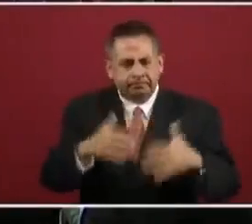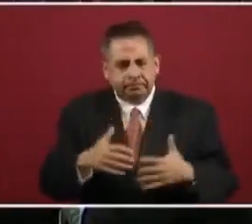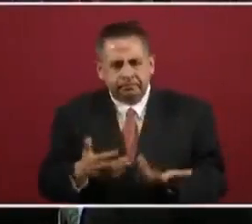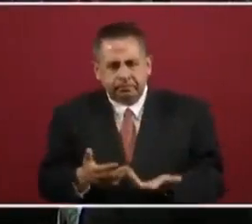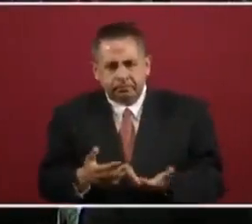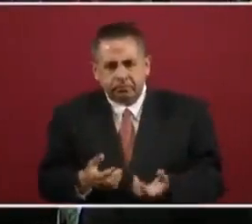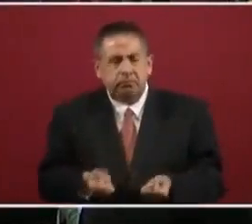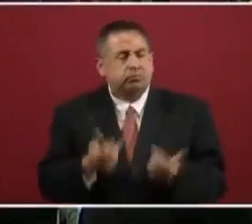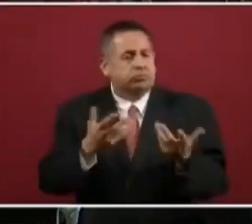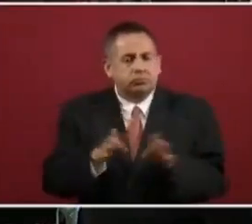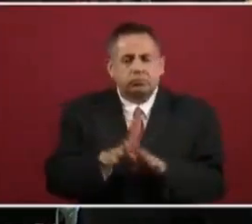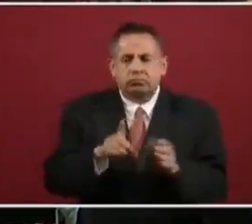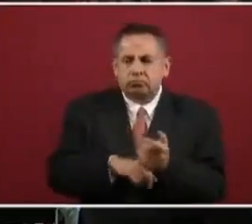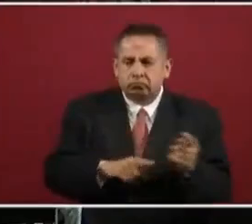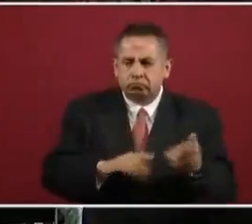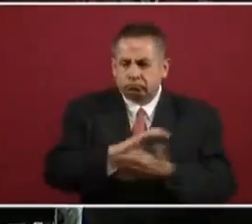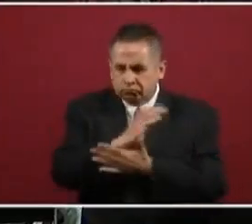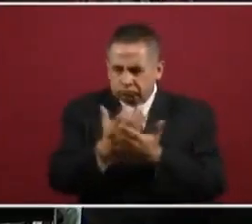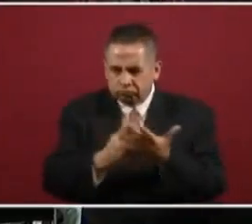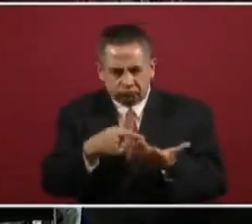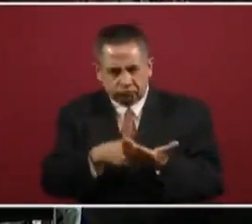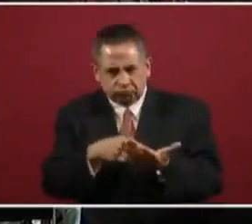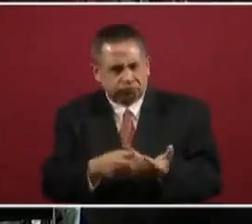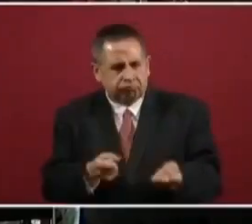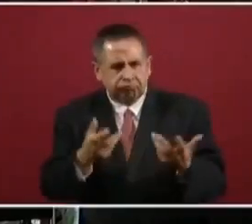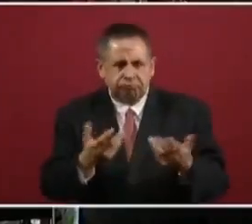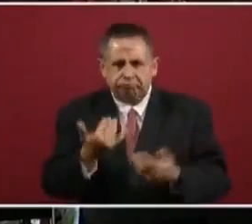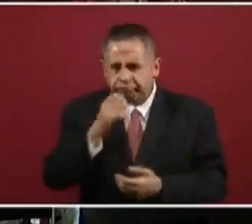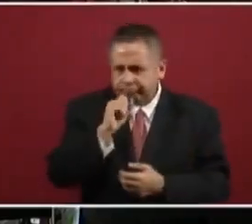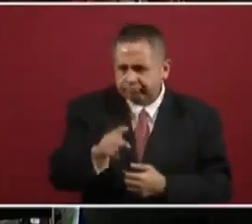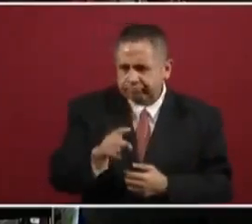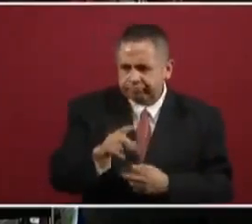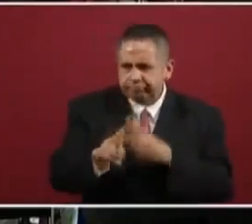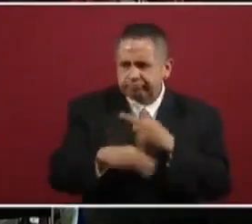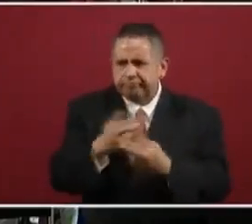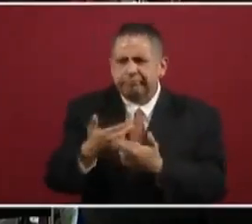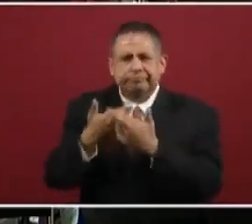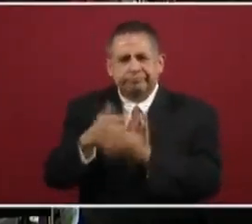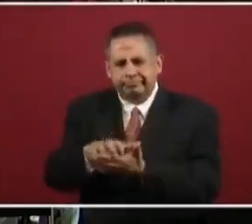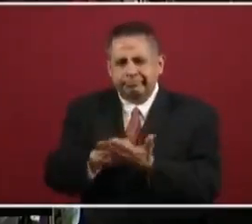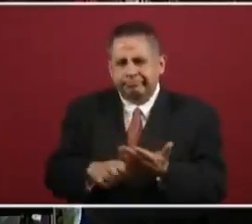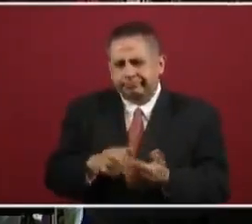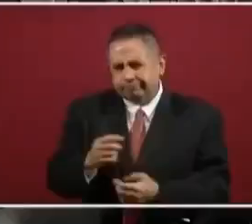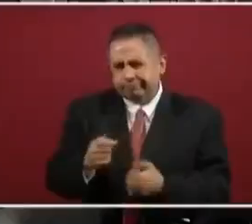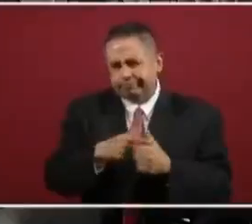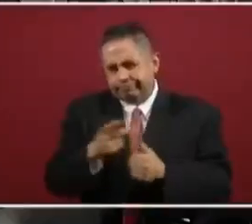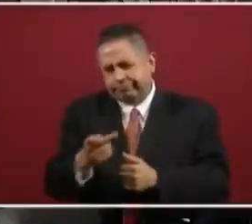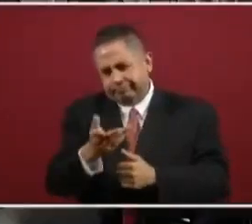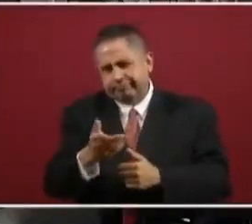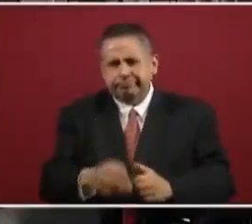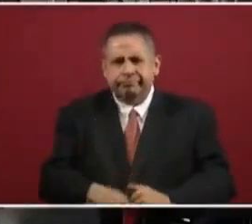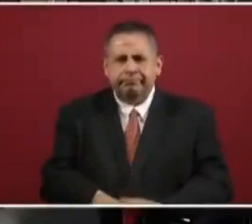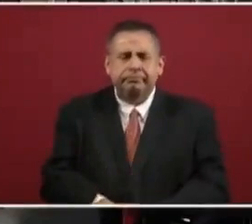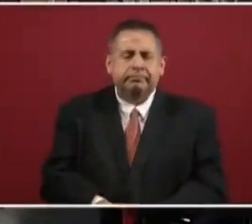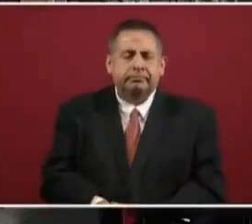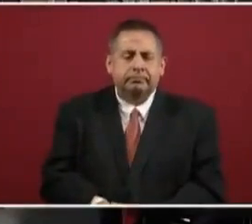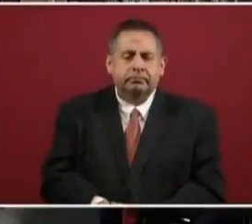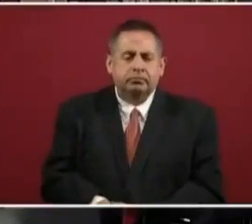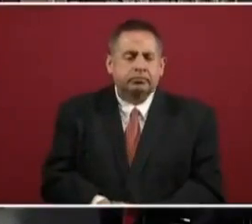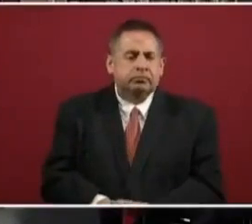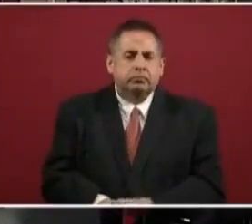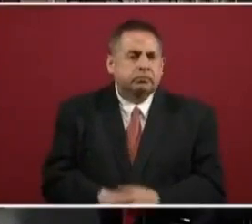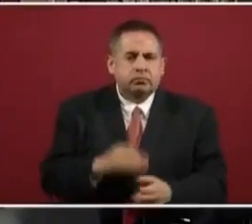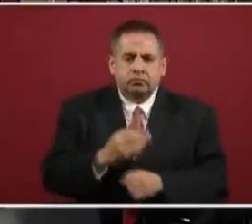A cuánto equivale los contratos y también este lo de los ahorros esa sería la primera pregunta bueno no hay